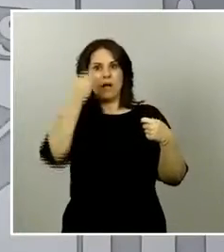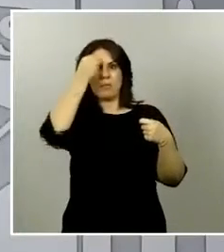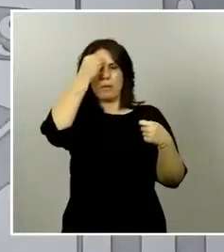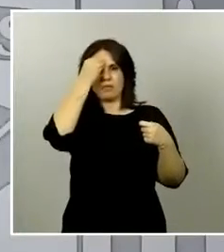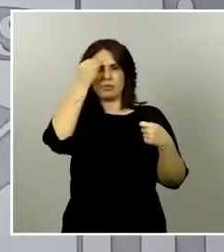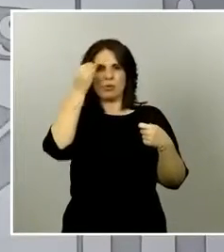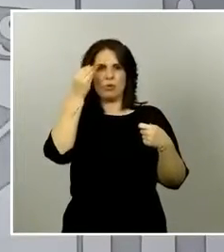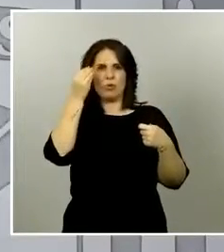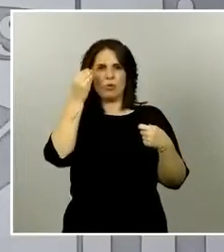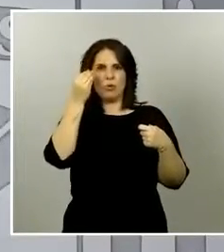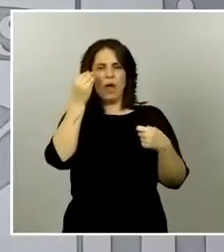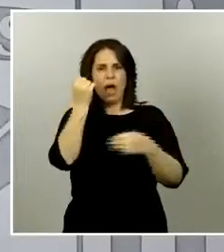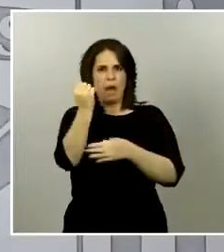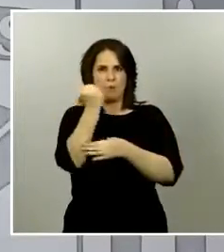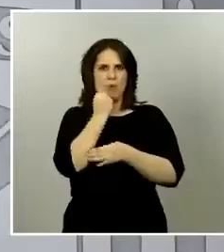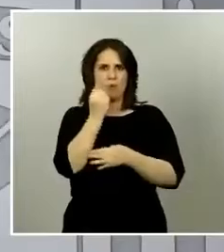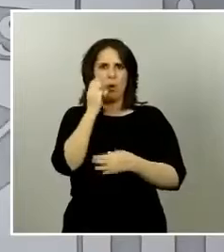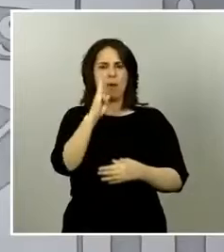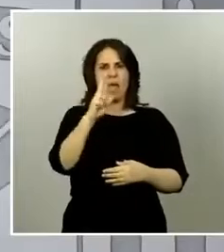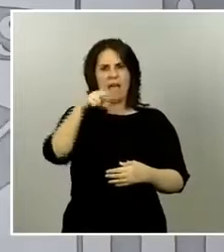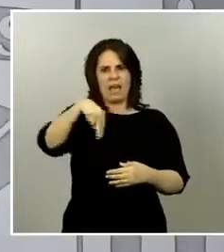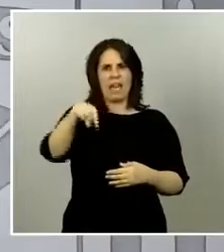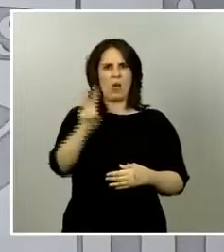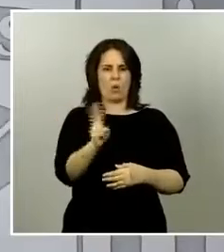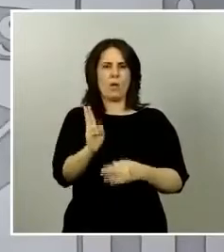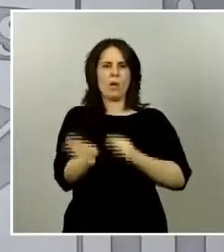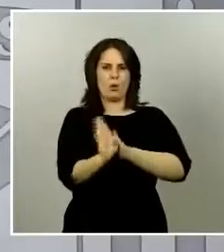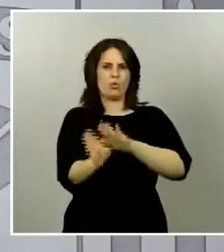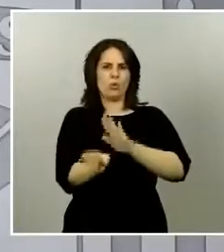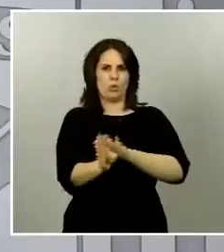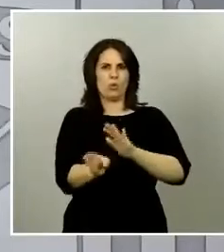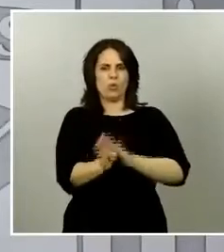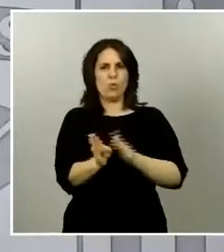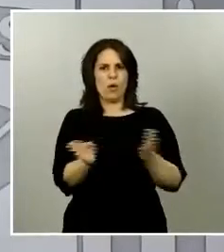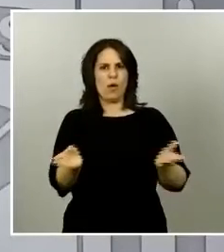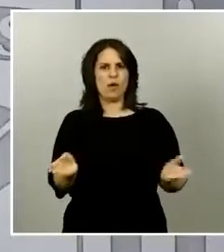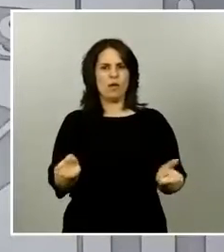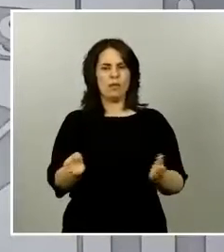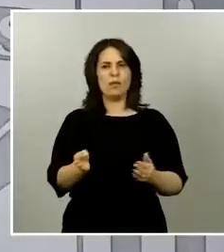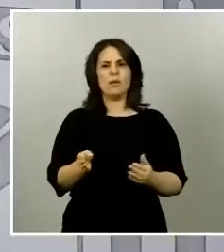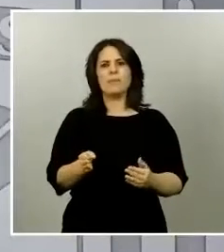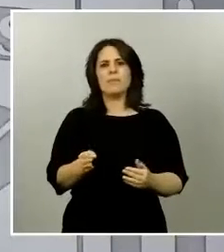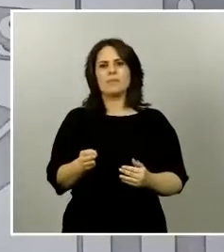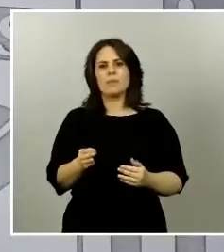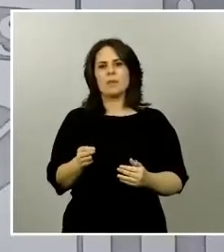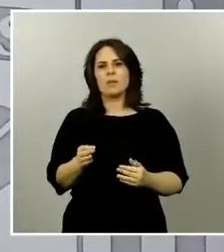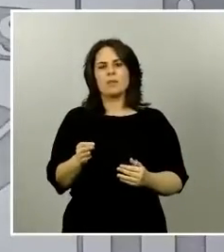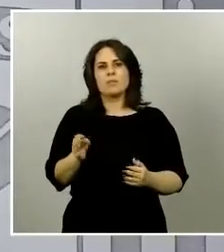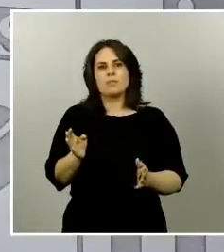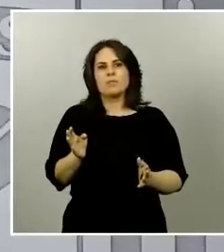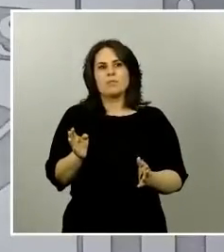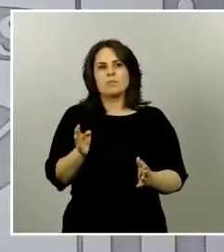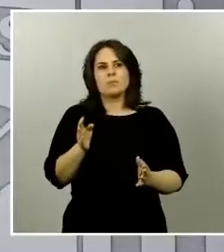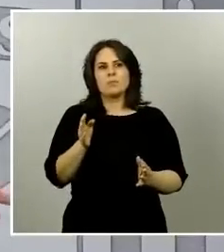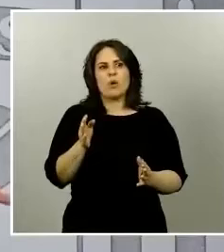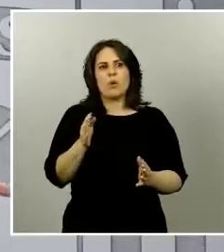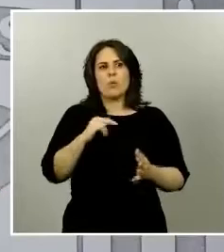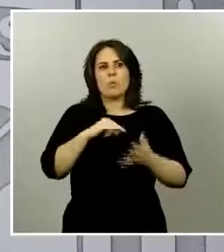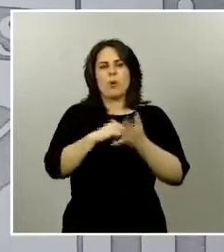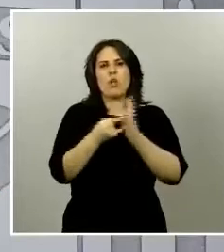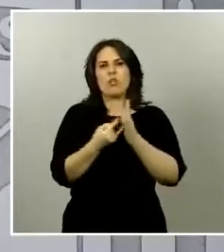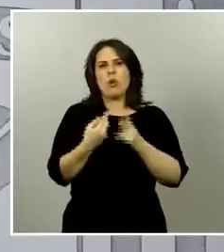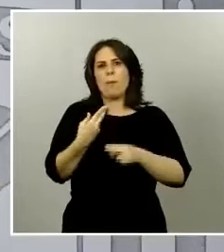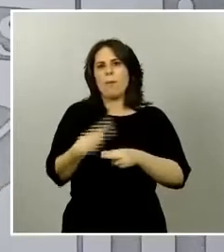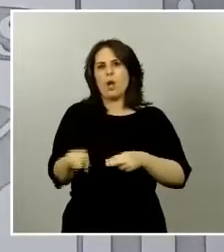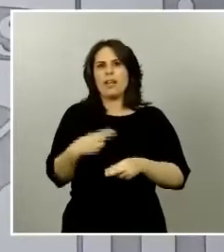alarma, como hasta la fecha, seguiríamos contando con el Partido Nacionalista Vasco, no tanto en relación con su